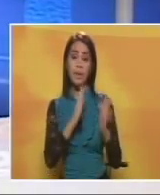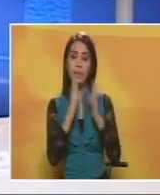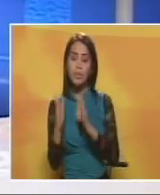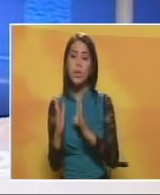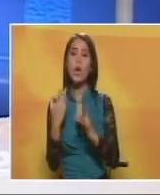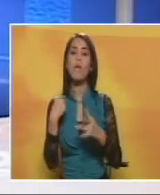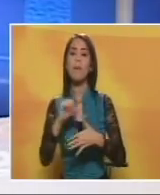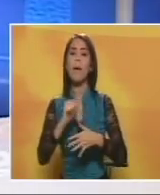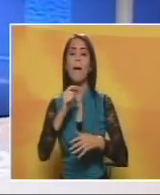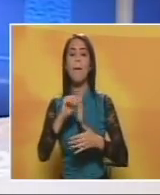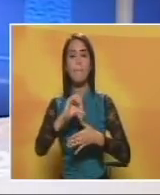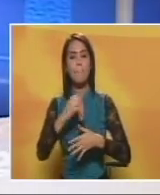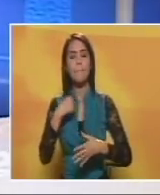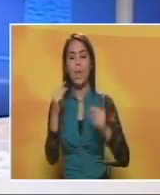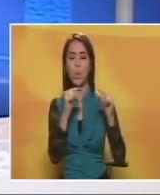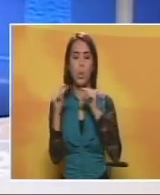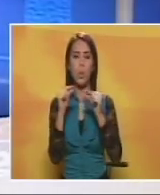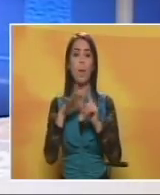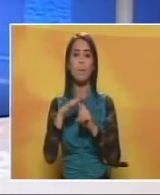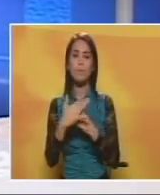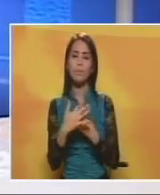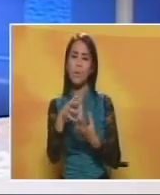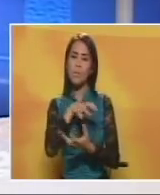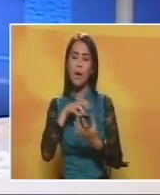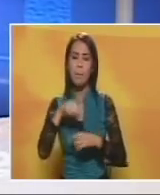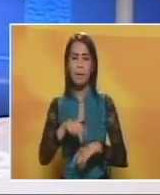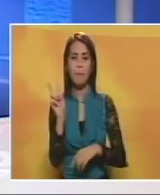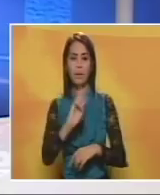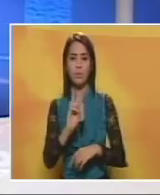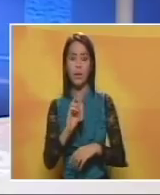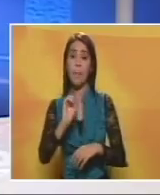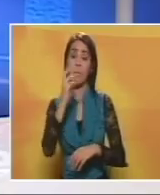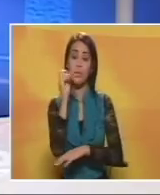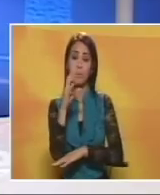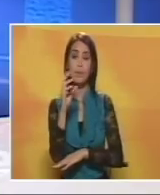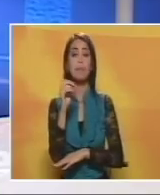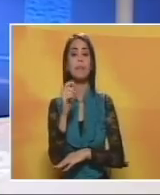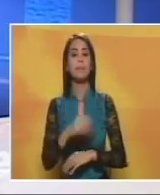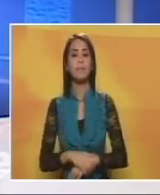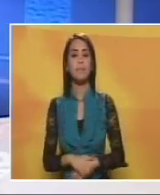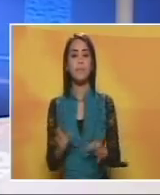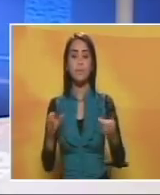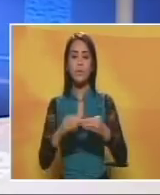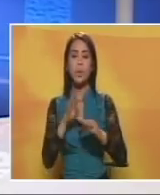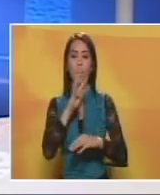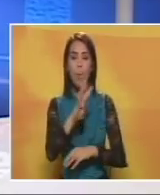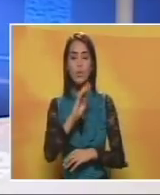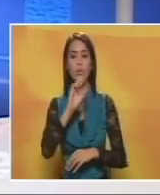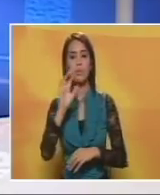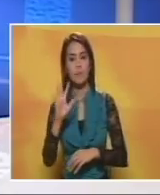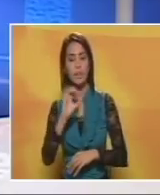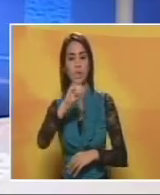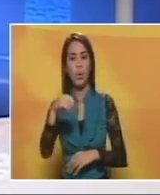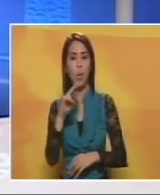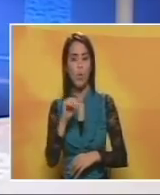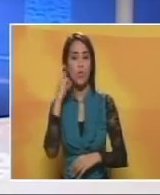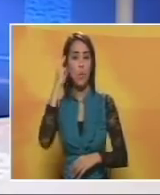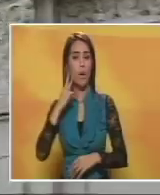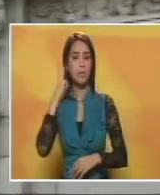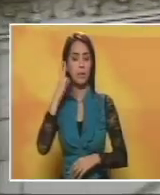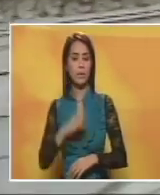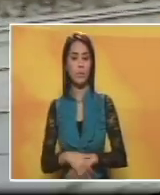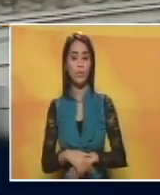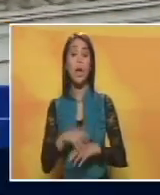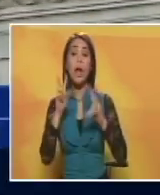Americanos discutirá la crisis en Venezuela en la próxima Asamblea General del organismo que se celebrará el 4 y 5 de junio en Washington. El